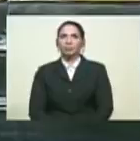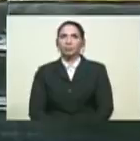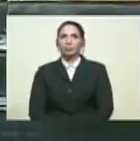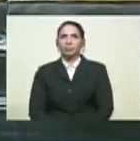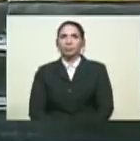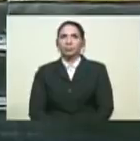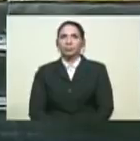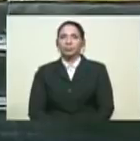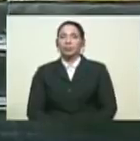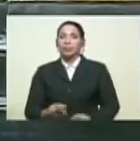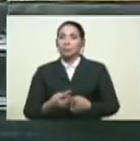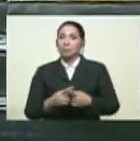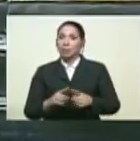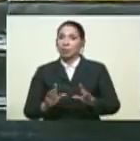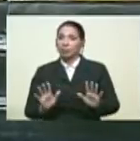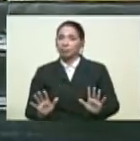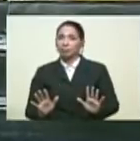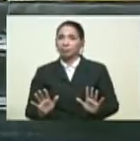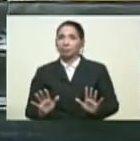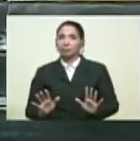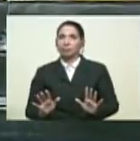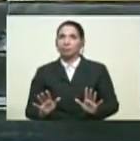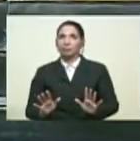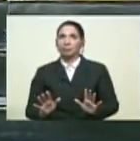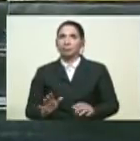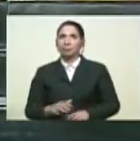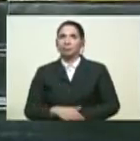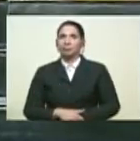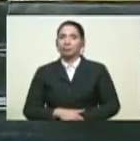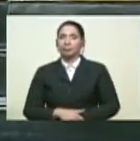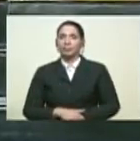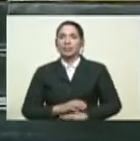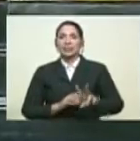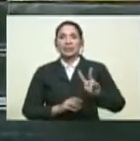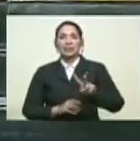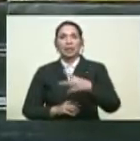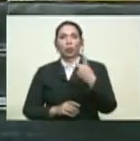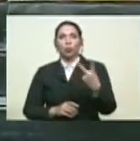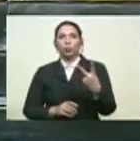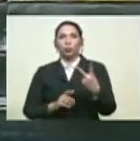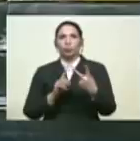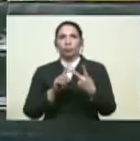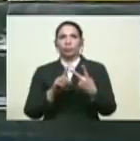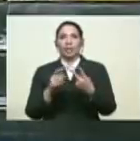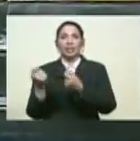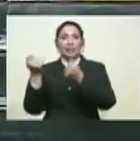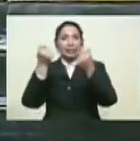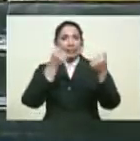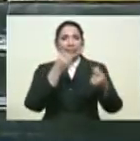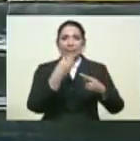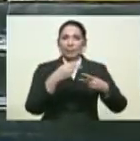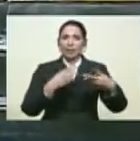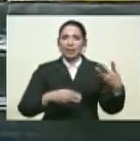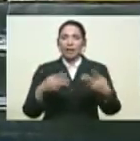Pero hay otra razón, la segunda gran razón, es la riqueza material de